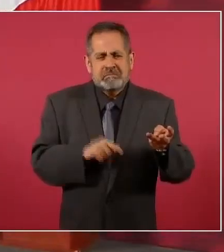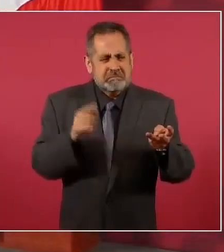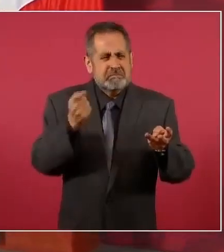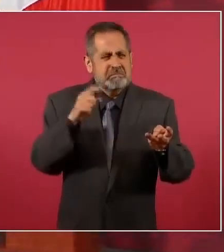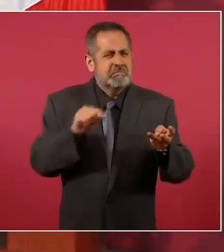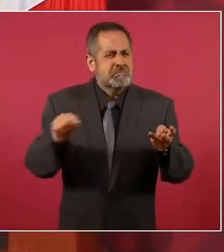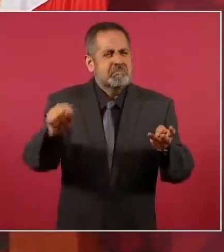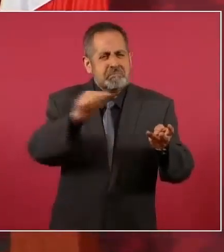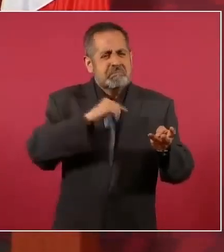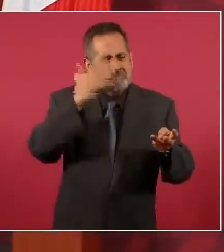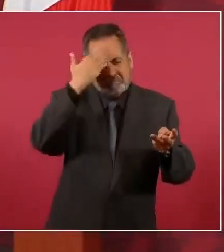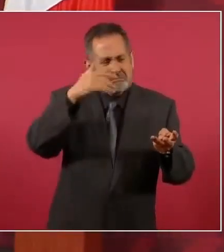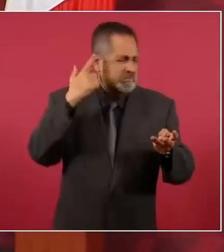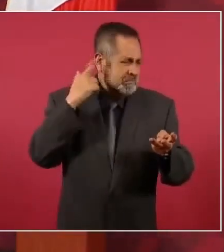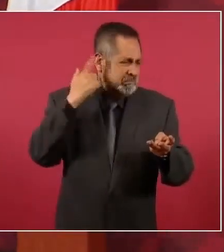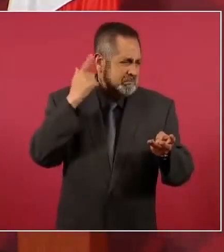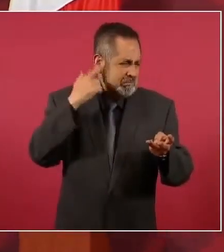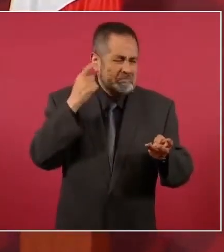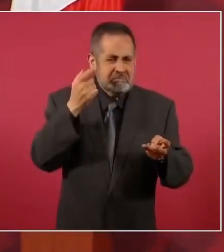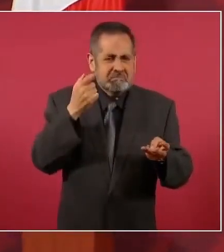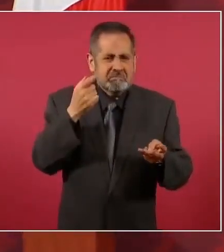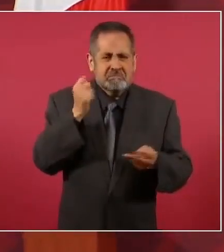sí, que iban a hacer algo.